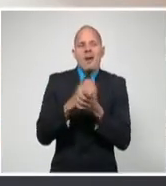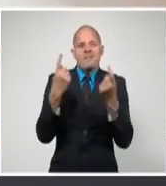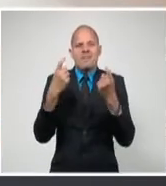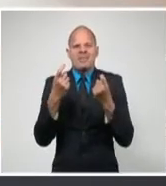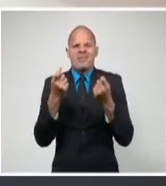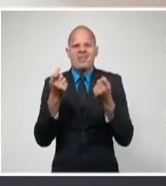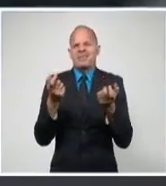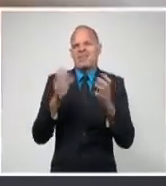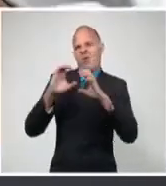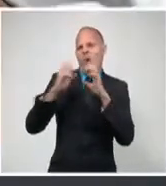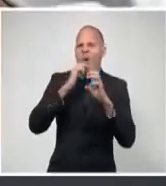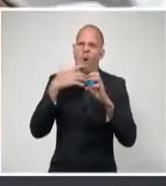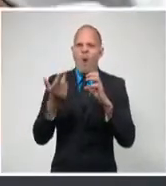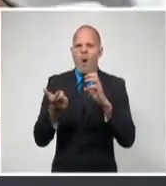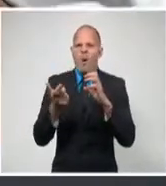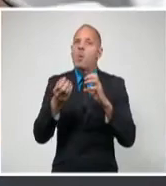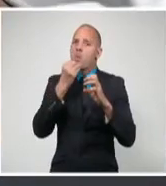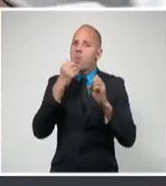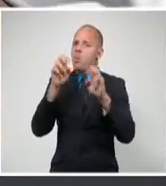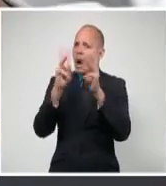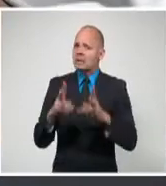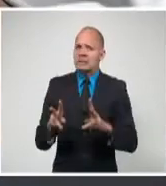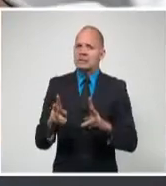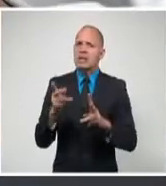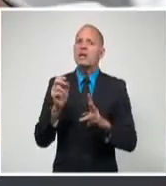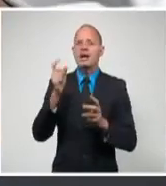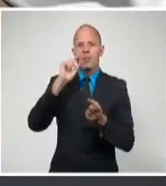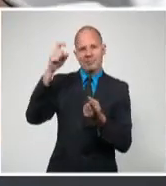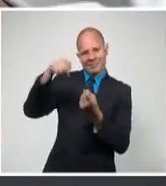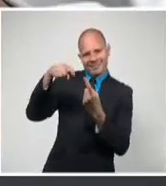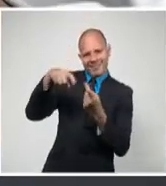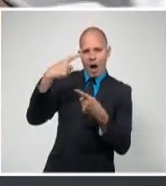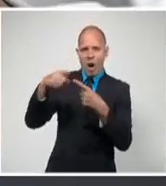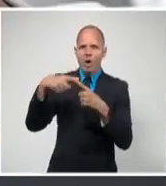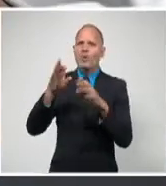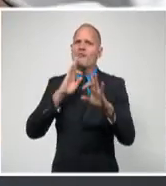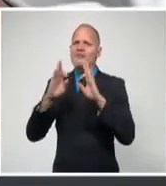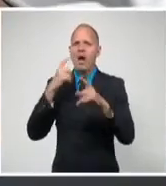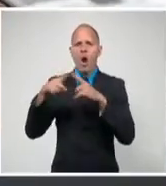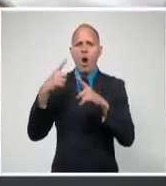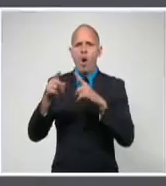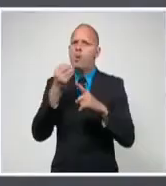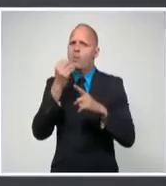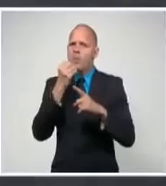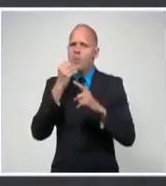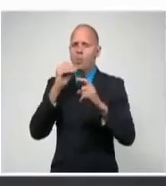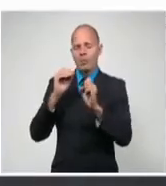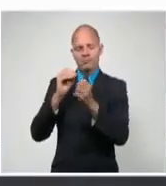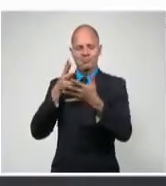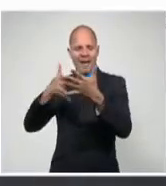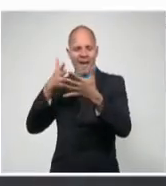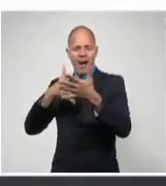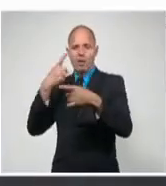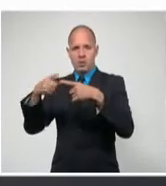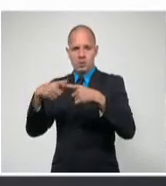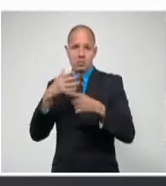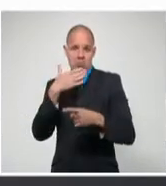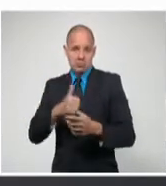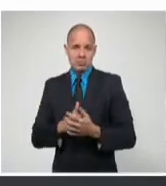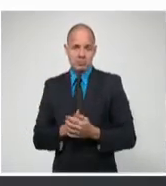digitales, a los que acudimos también para informarnos, pero no siempre a través de fuentes confiables. Si hago las gárgaras de